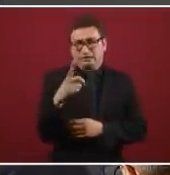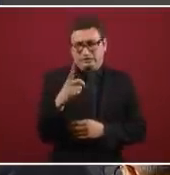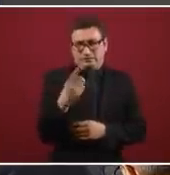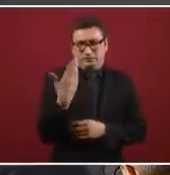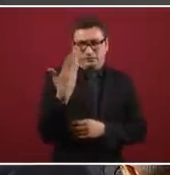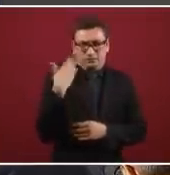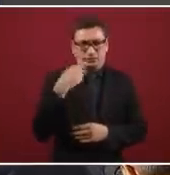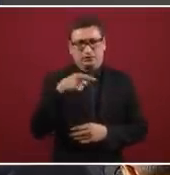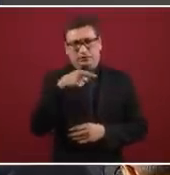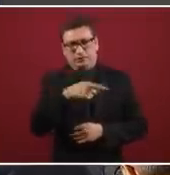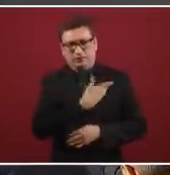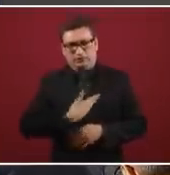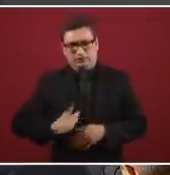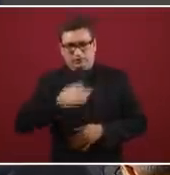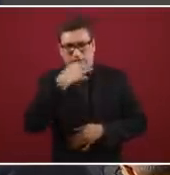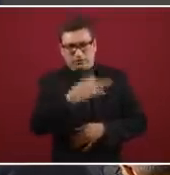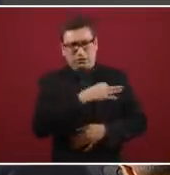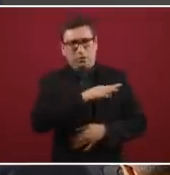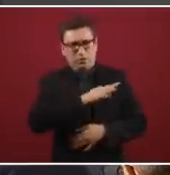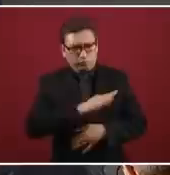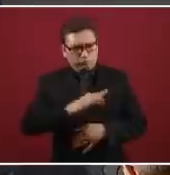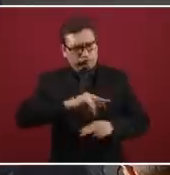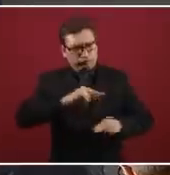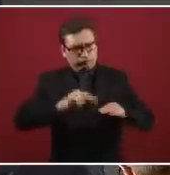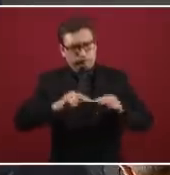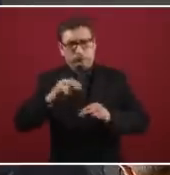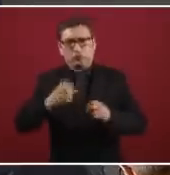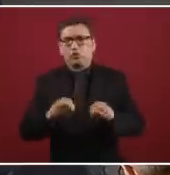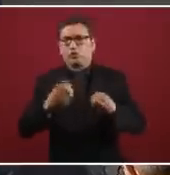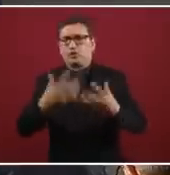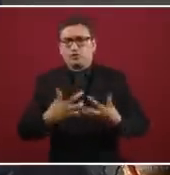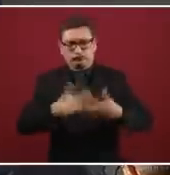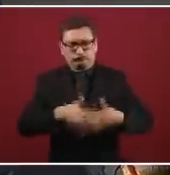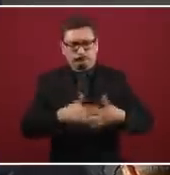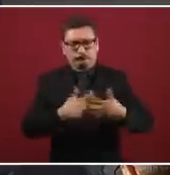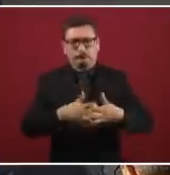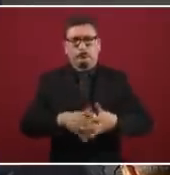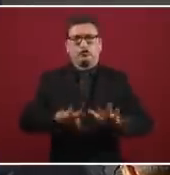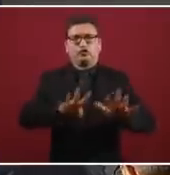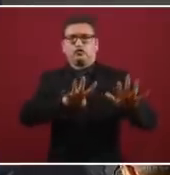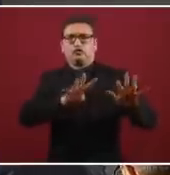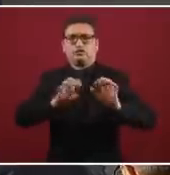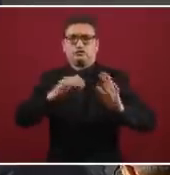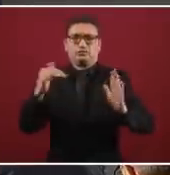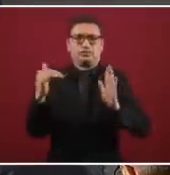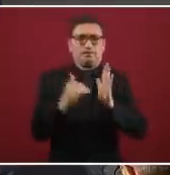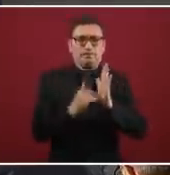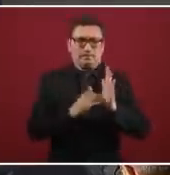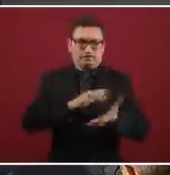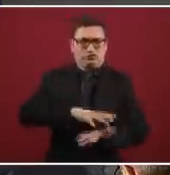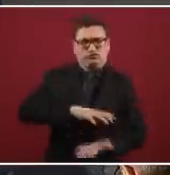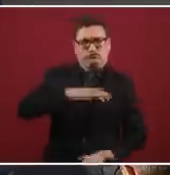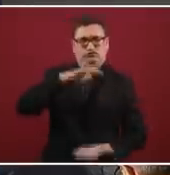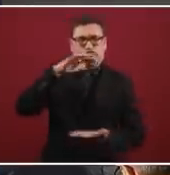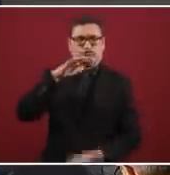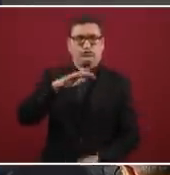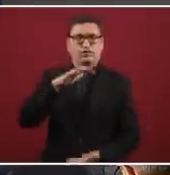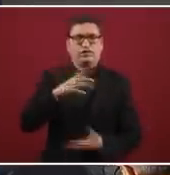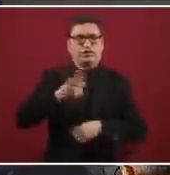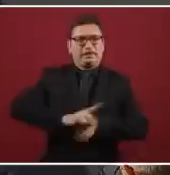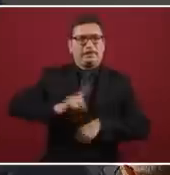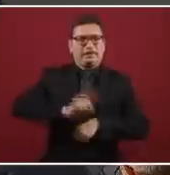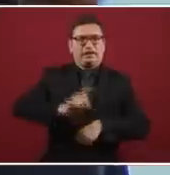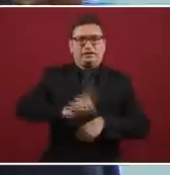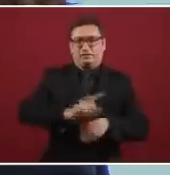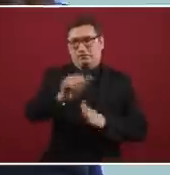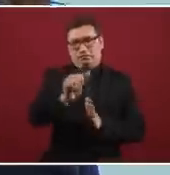habíamos proyectado al presidente, con carga de 900 mil barriles por día. Esperamos cerrar el mes de diciembre,